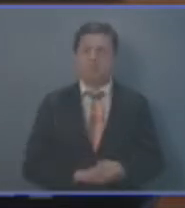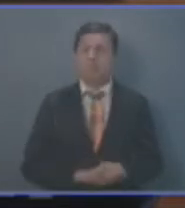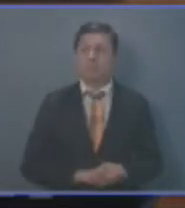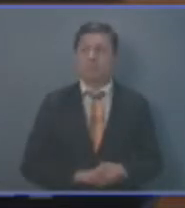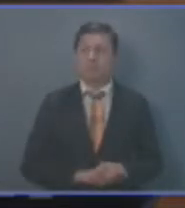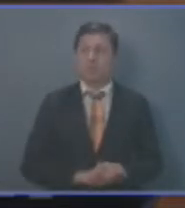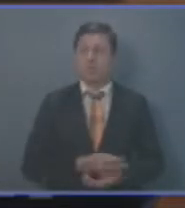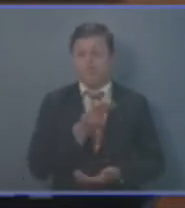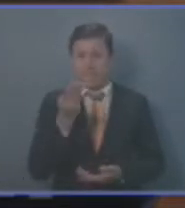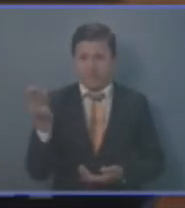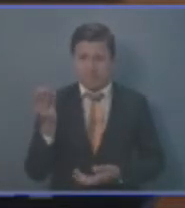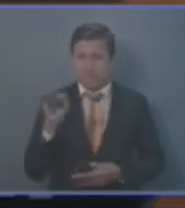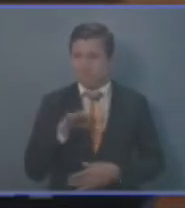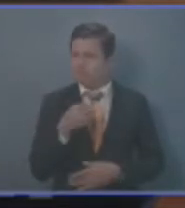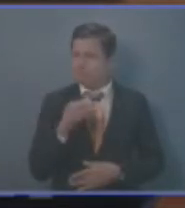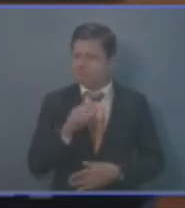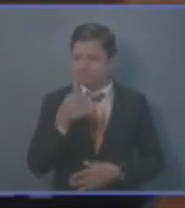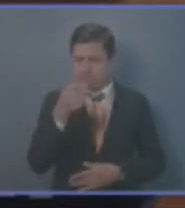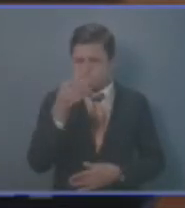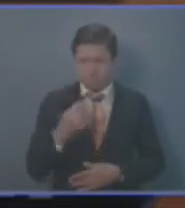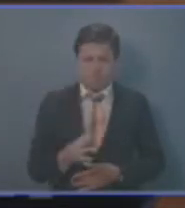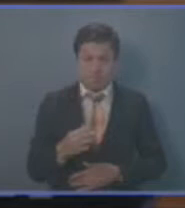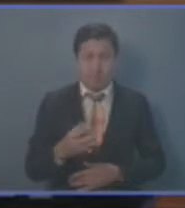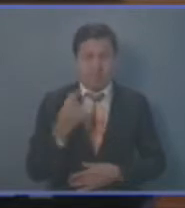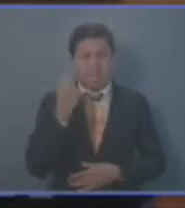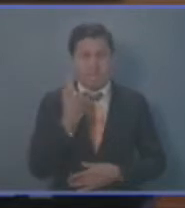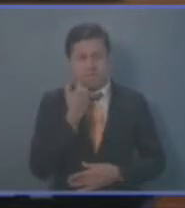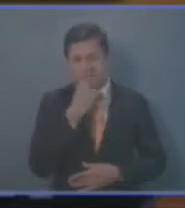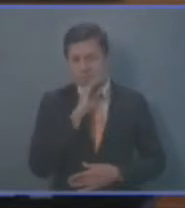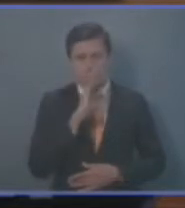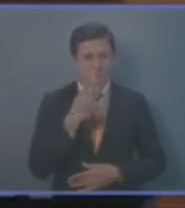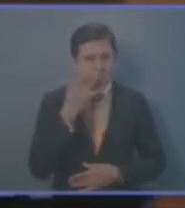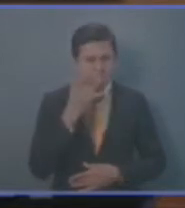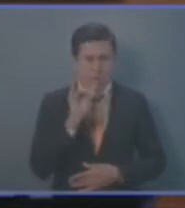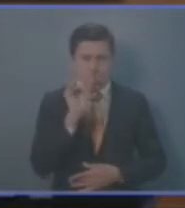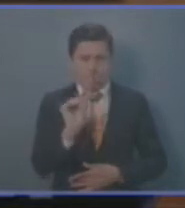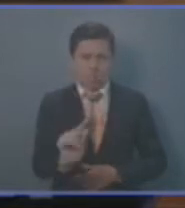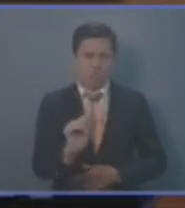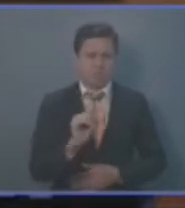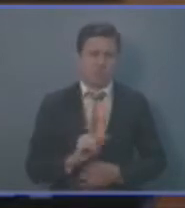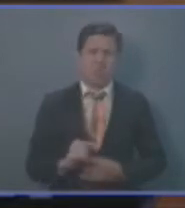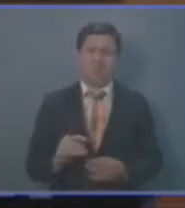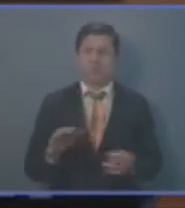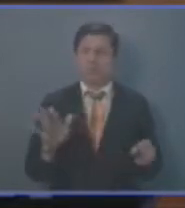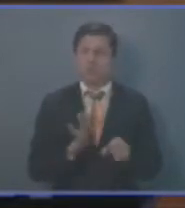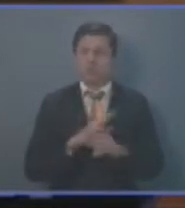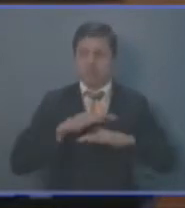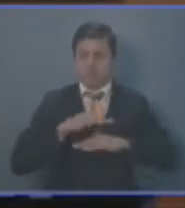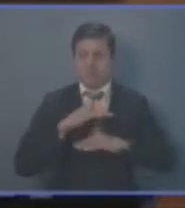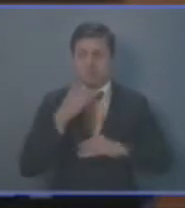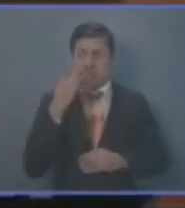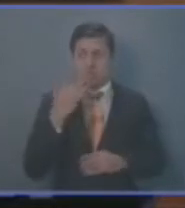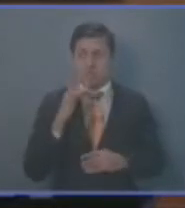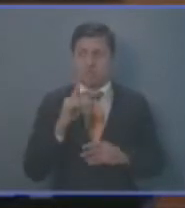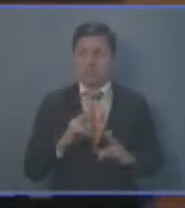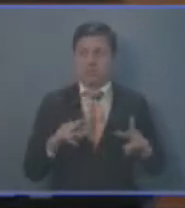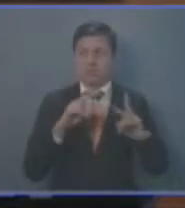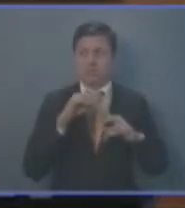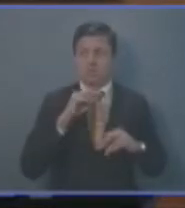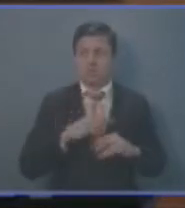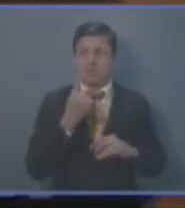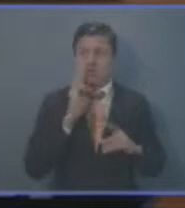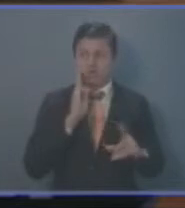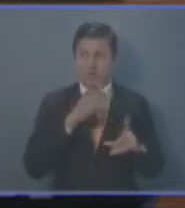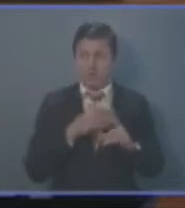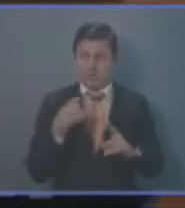los recursos, un mínimo riesgo para el paciente, un alto grado de satisfacción del paciente y la valoración del